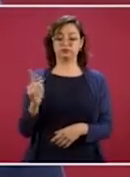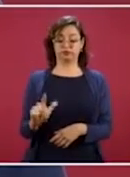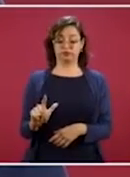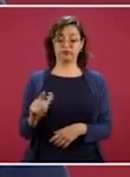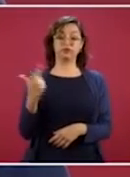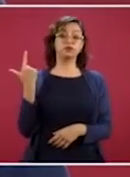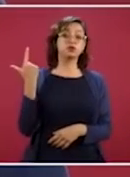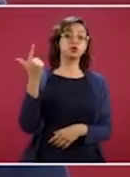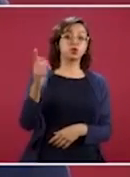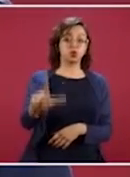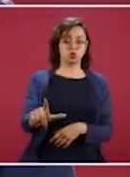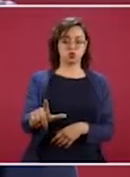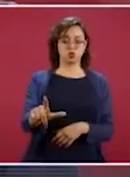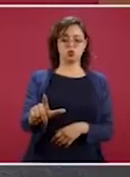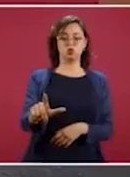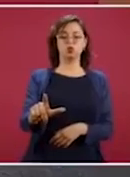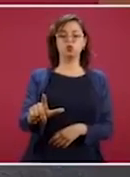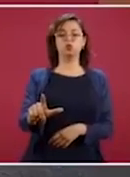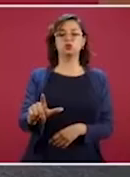aproximadamente,